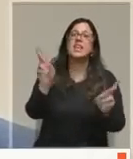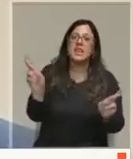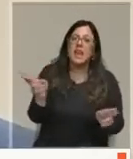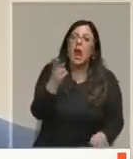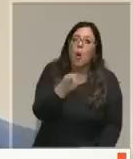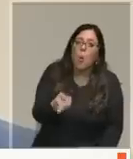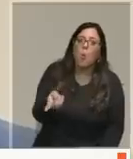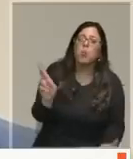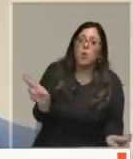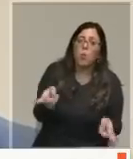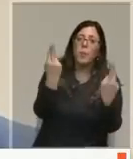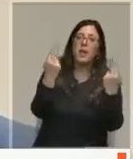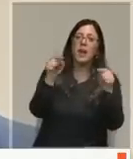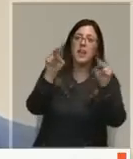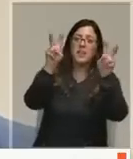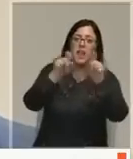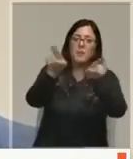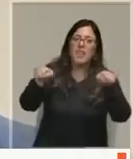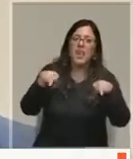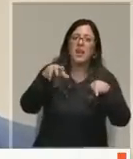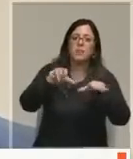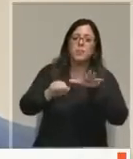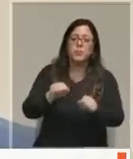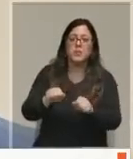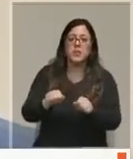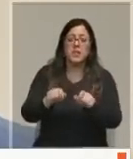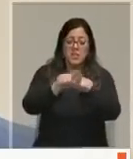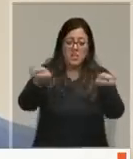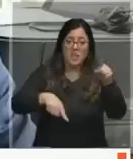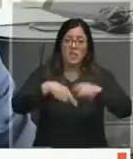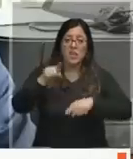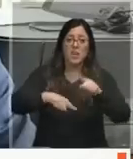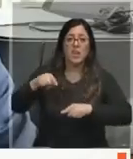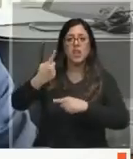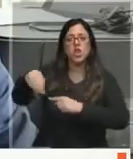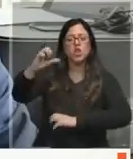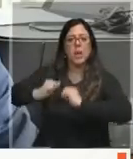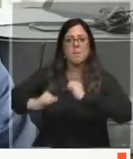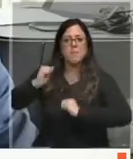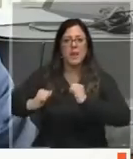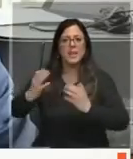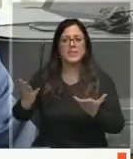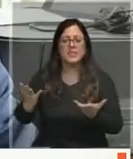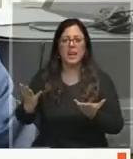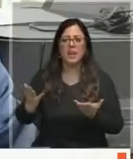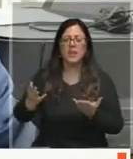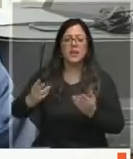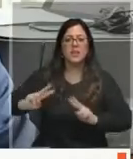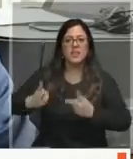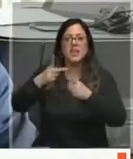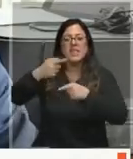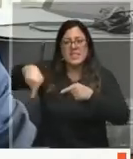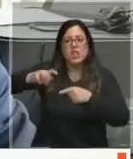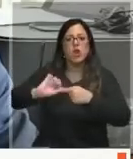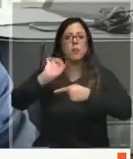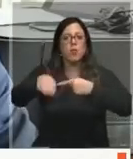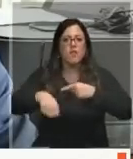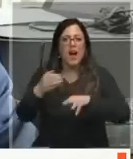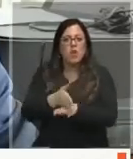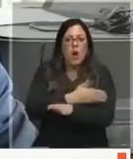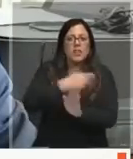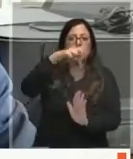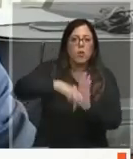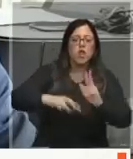una ocupación ilegal de un terreno que es de propiedad de la inmobiliaria, la cual tiene aprobado un anteproyecto para